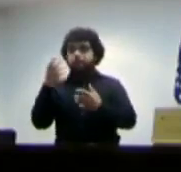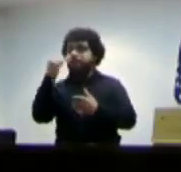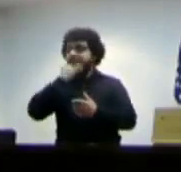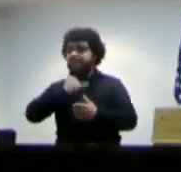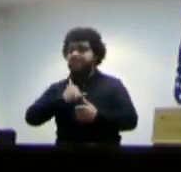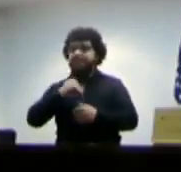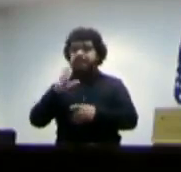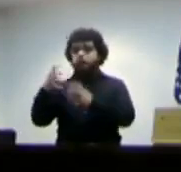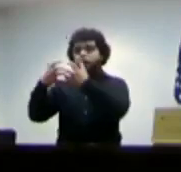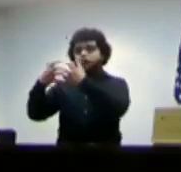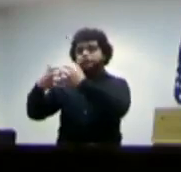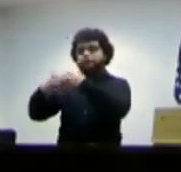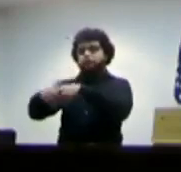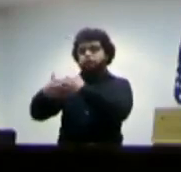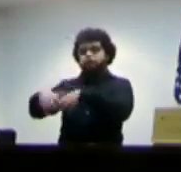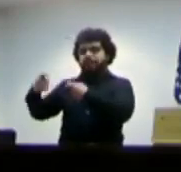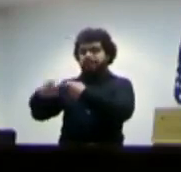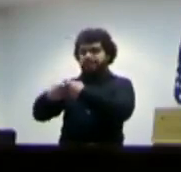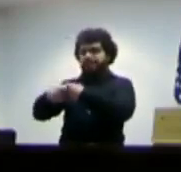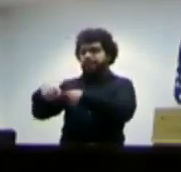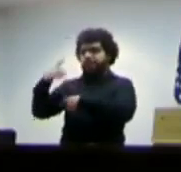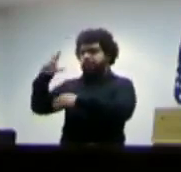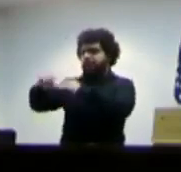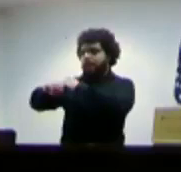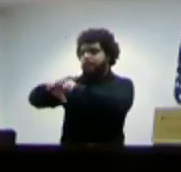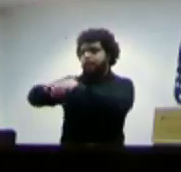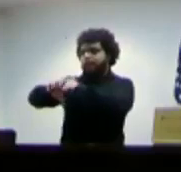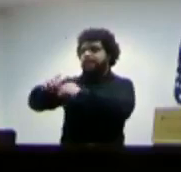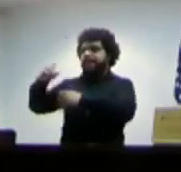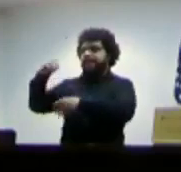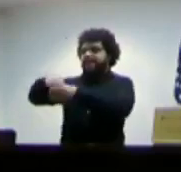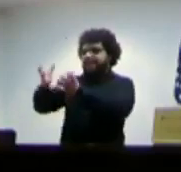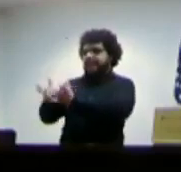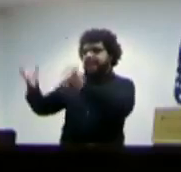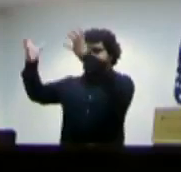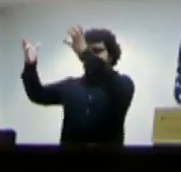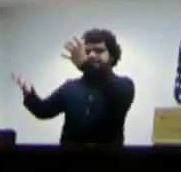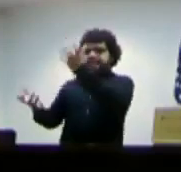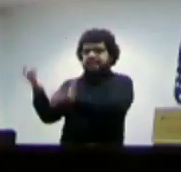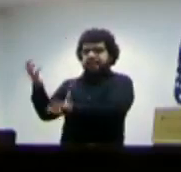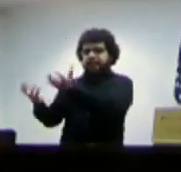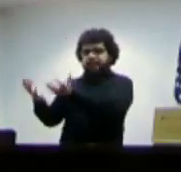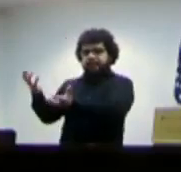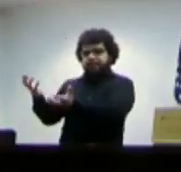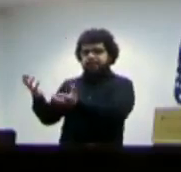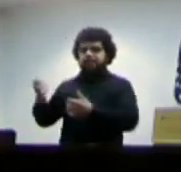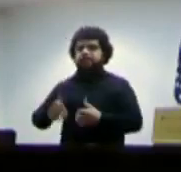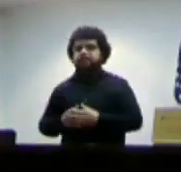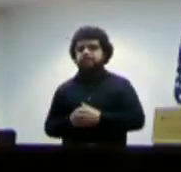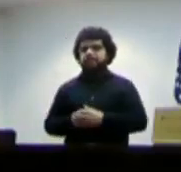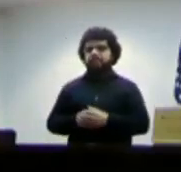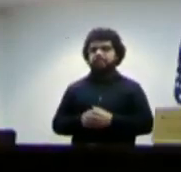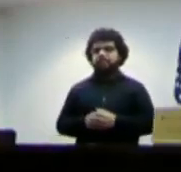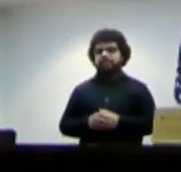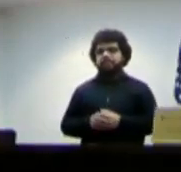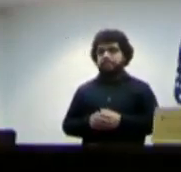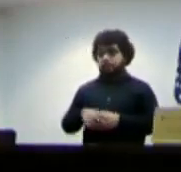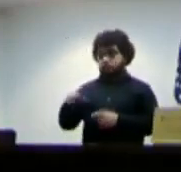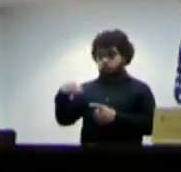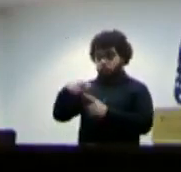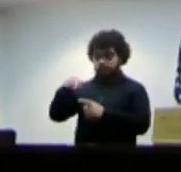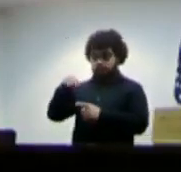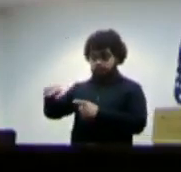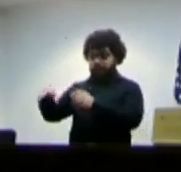eléctrico de una bomba de alimentación de la caldera. En el momento que esa bomba de